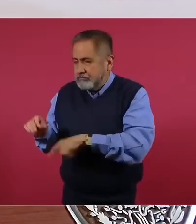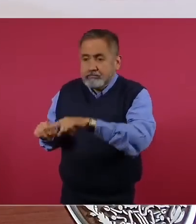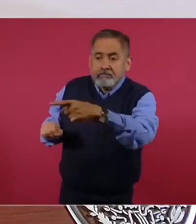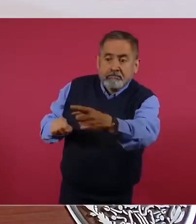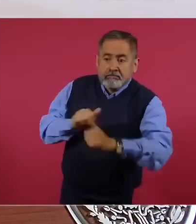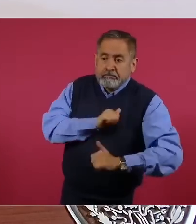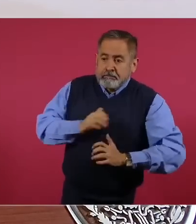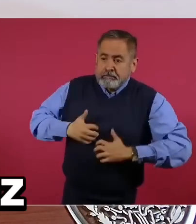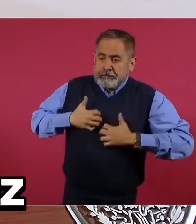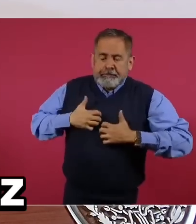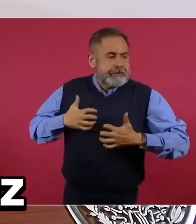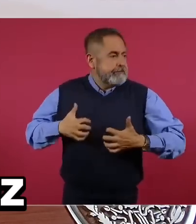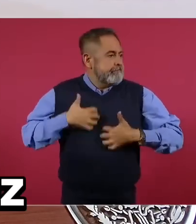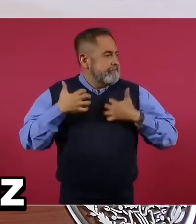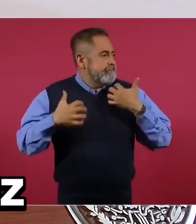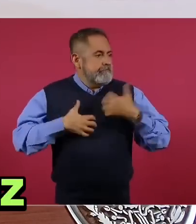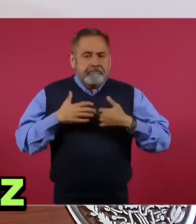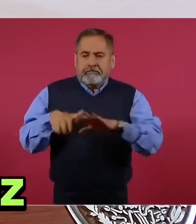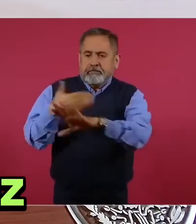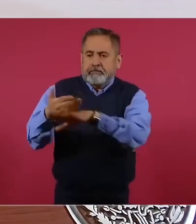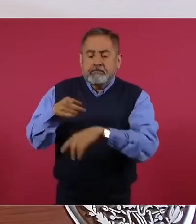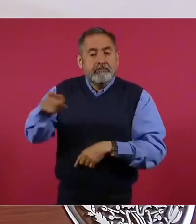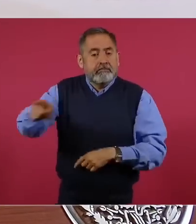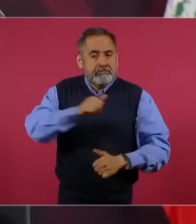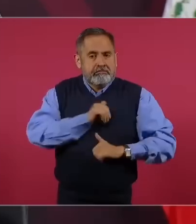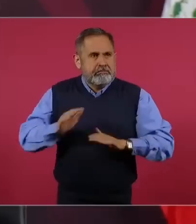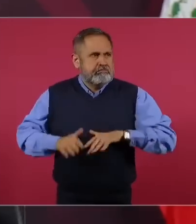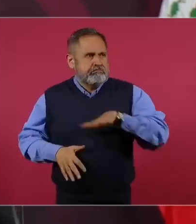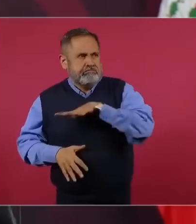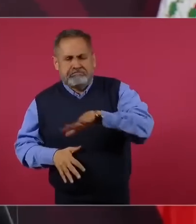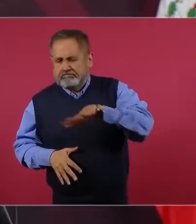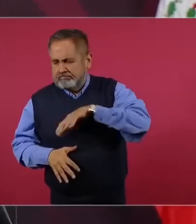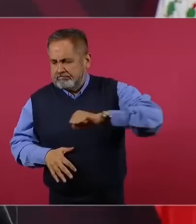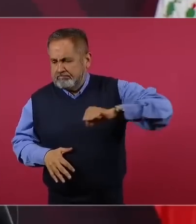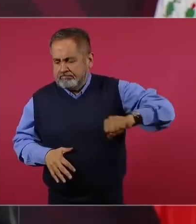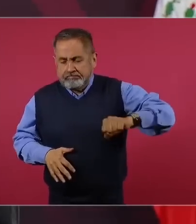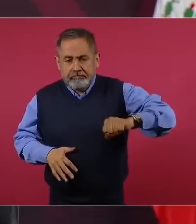olvide que Anabel Hernández es una